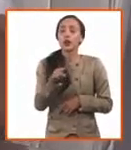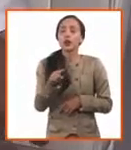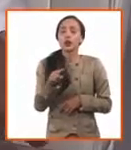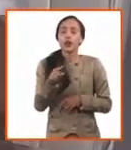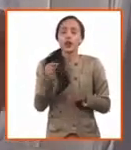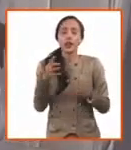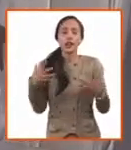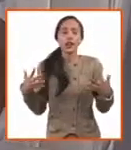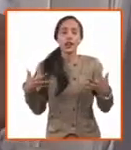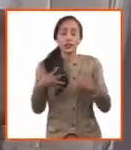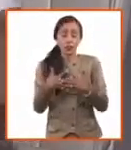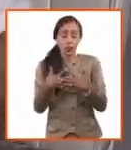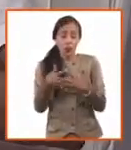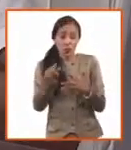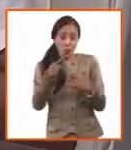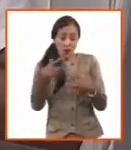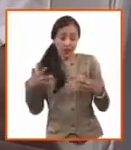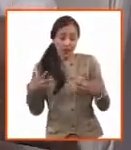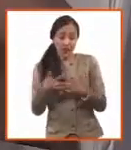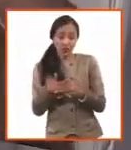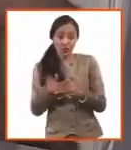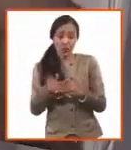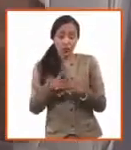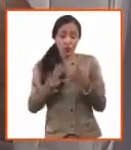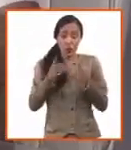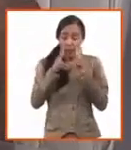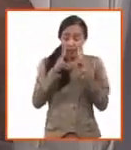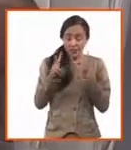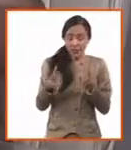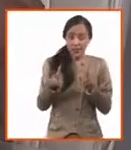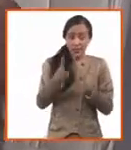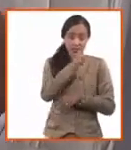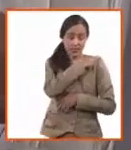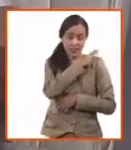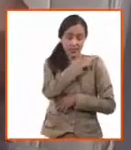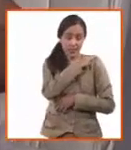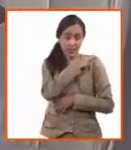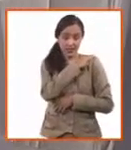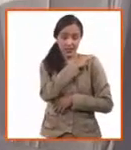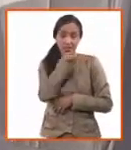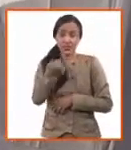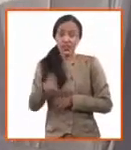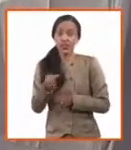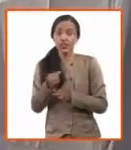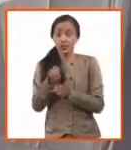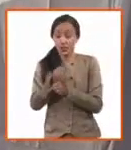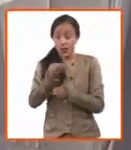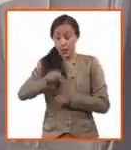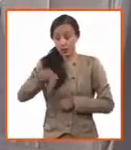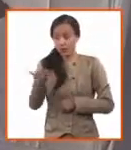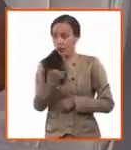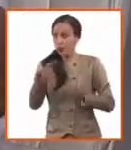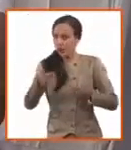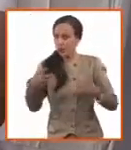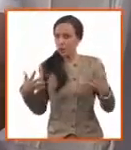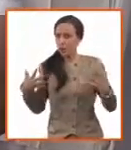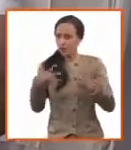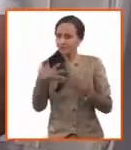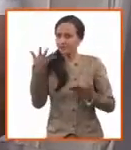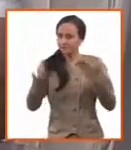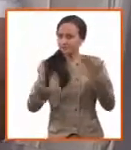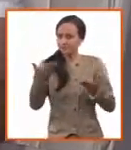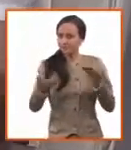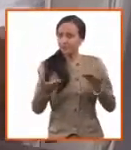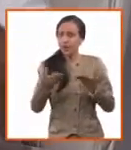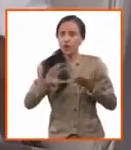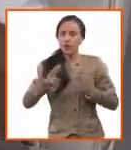distancia entre el modo de vida de los dirigentes y el modo de vida de la gente, y que el oportunismo, el arribismo, la corrupción hagan mella en ese sector tan importante que